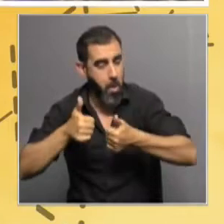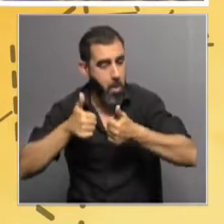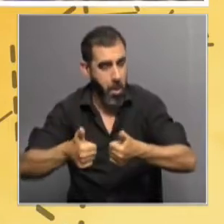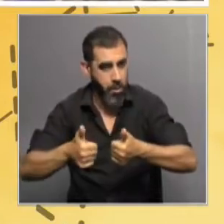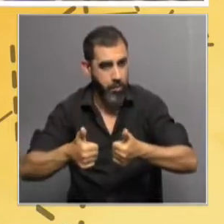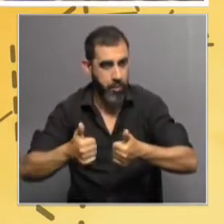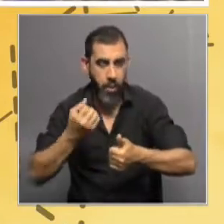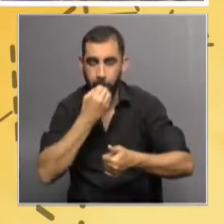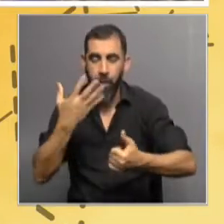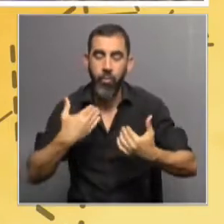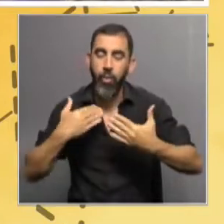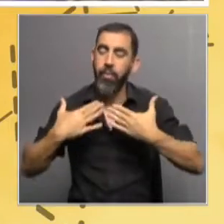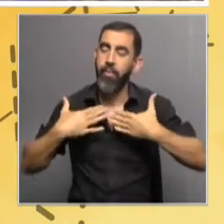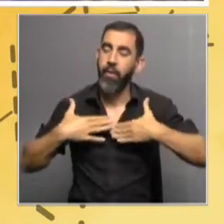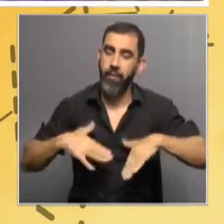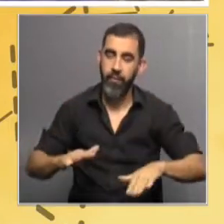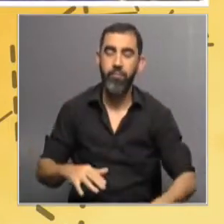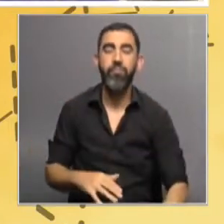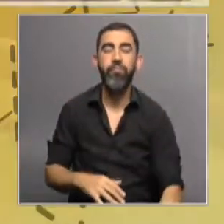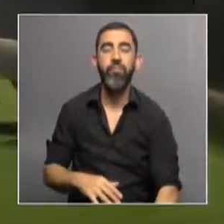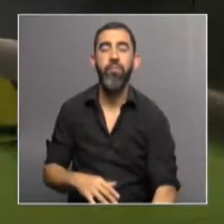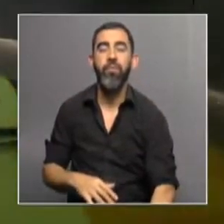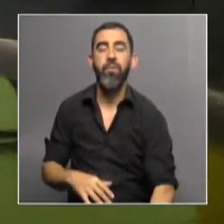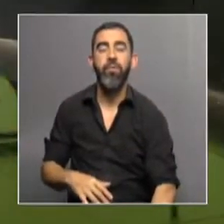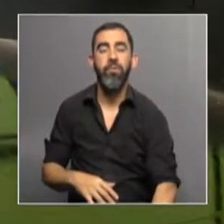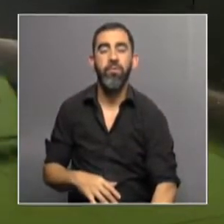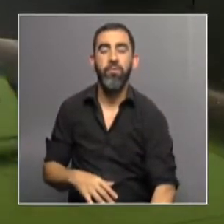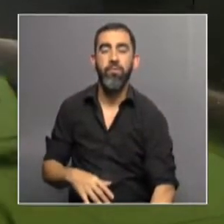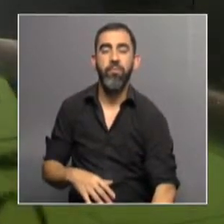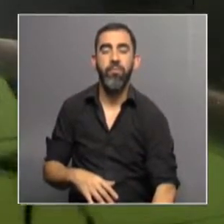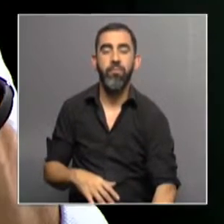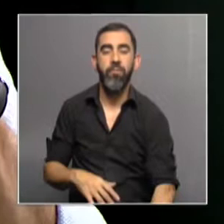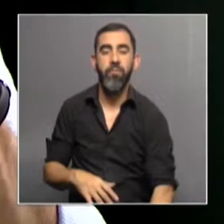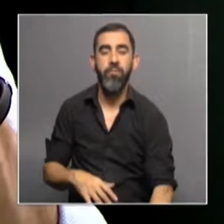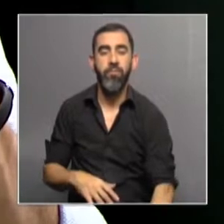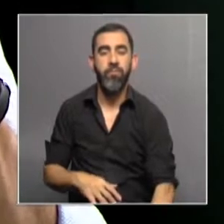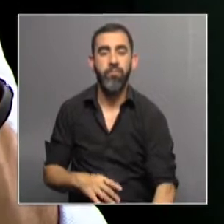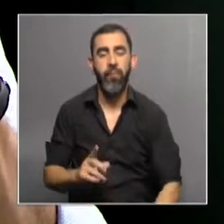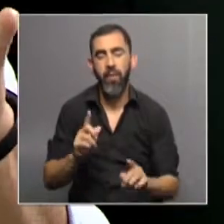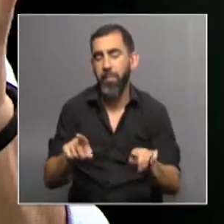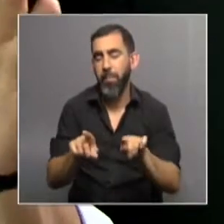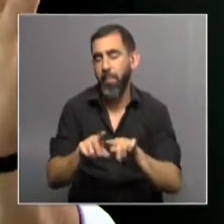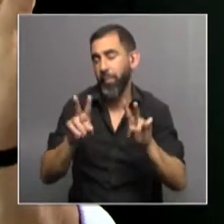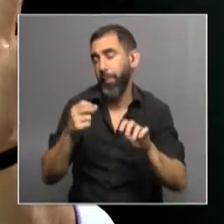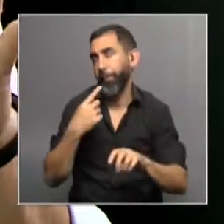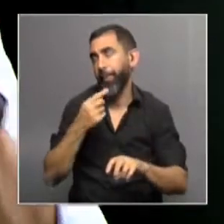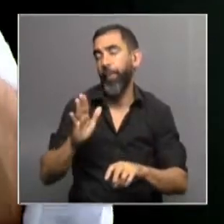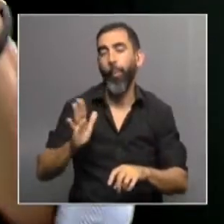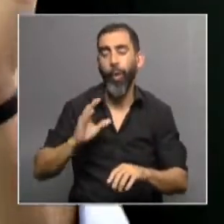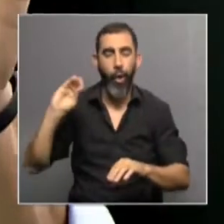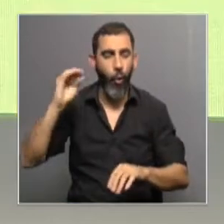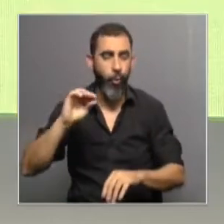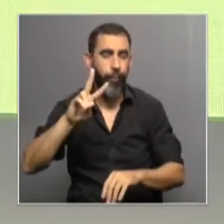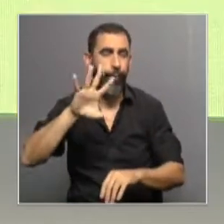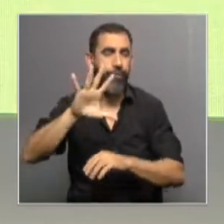le va a dar muchísima tranquilidad. Ahora, perdón, ahí. Y justamente siguiendo en este camino, ¿no? Una mujer joven, digamos, 25